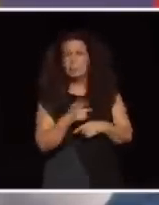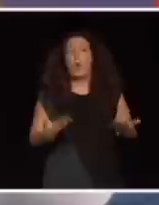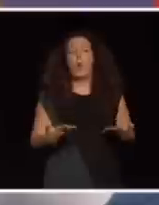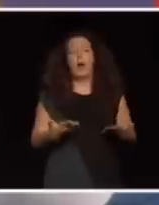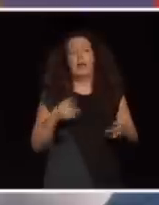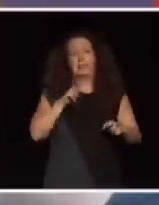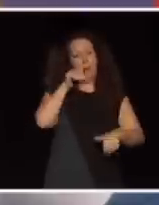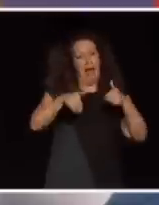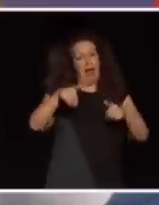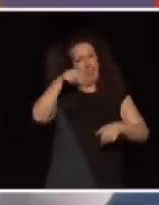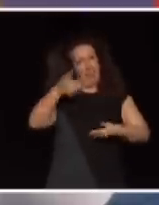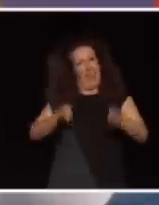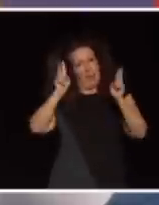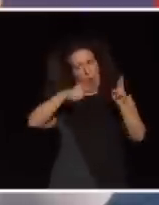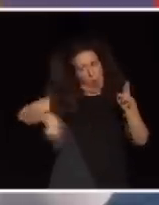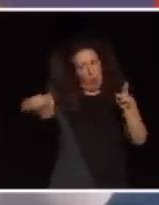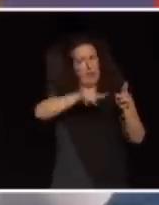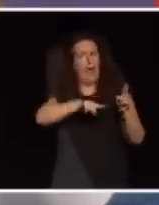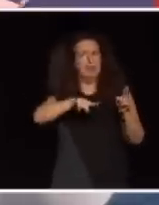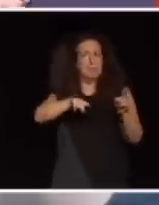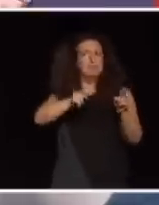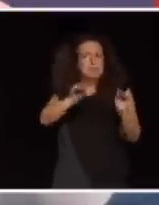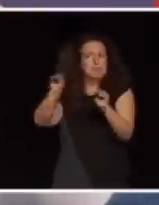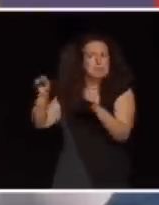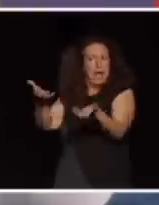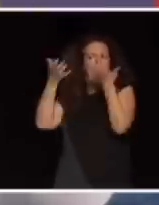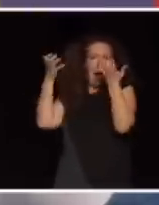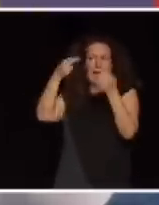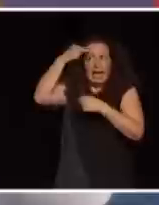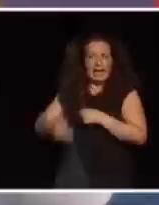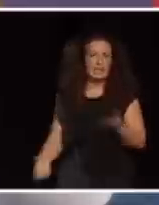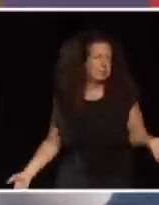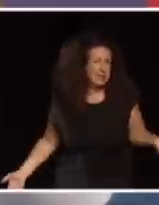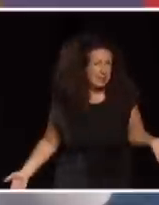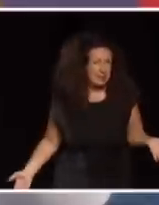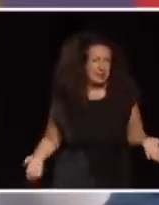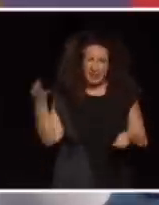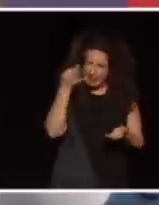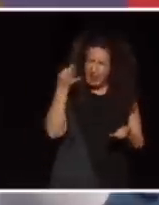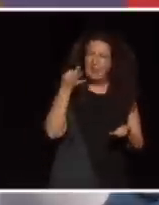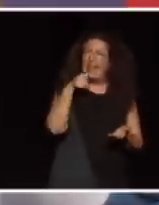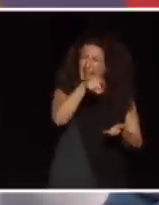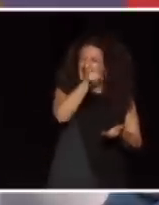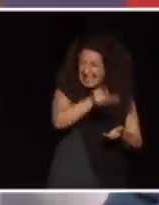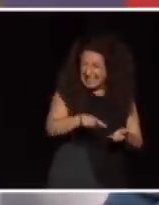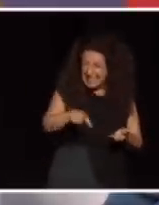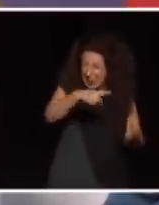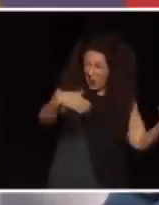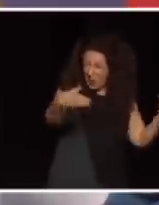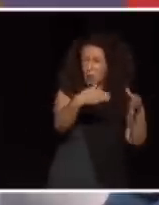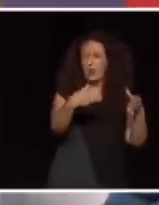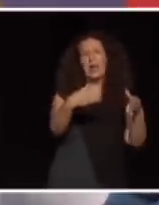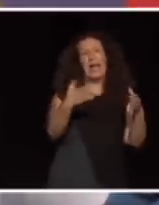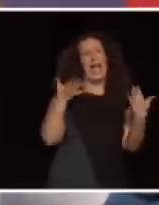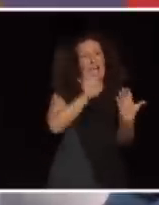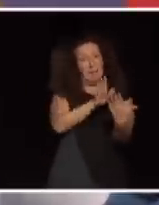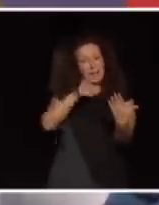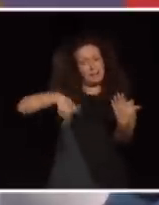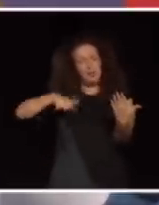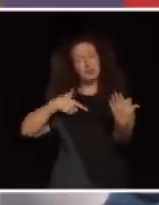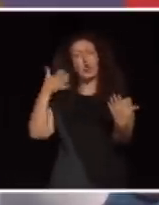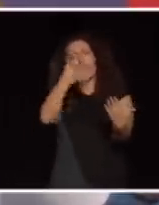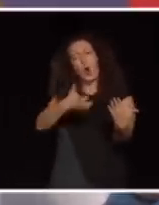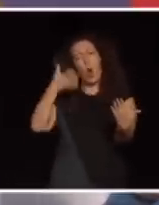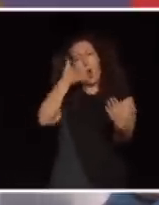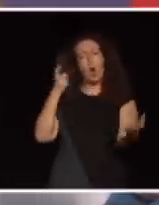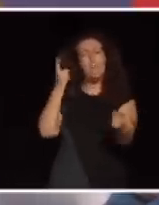legitimidad democrática del resto de actores, compañeros y compañeras. Eso es lo que tenemos enfrente y eso es lo que tenemos que combatir